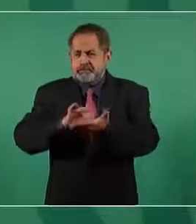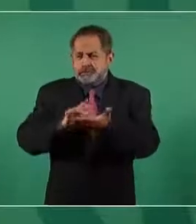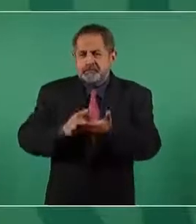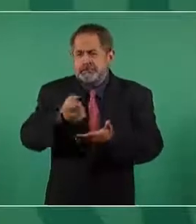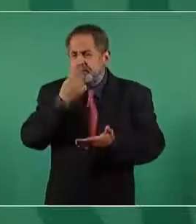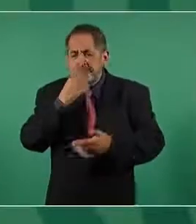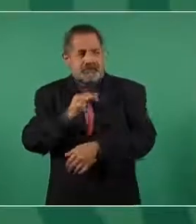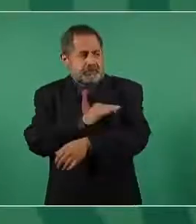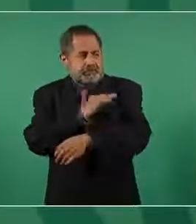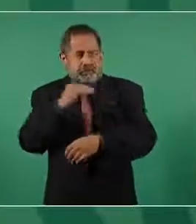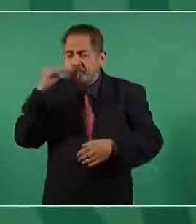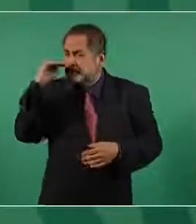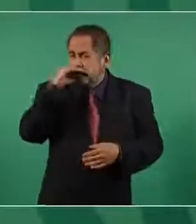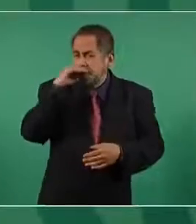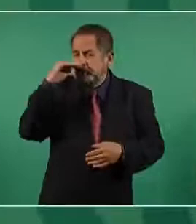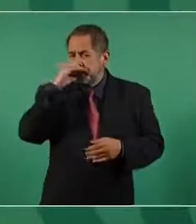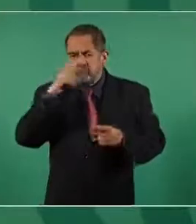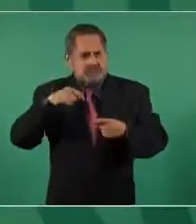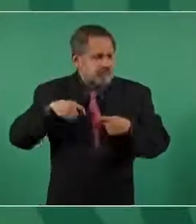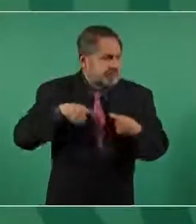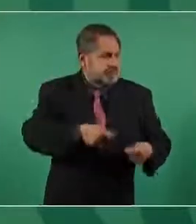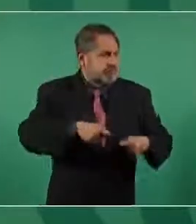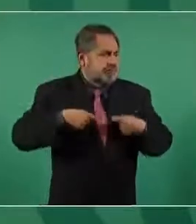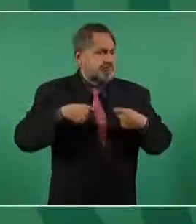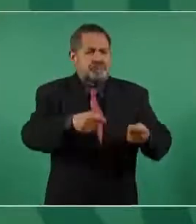medicamentos, vacunas gratuitas para todos.